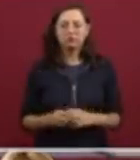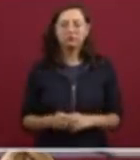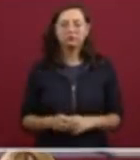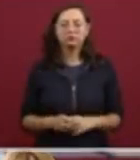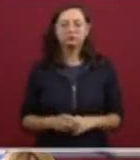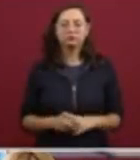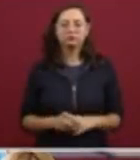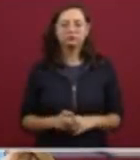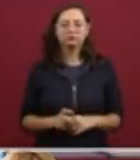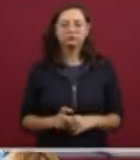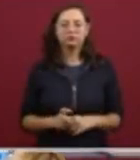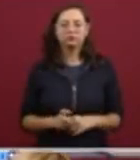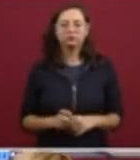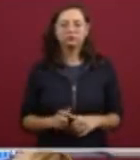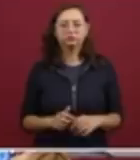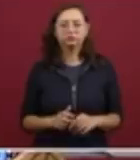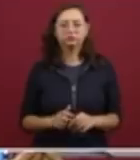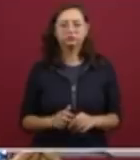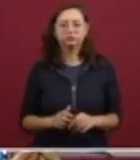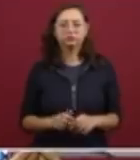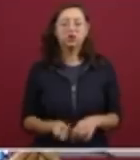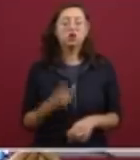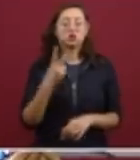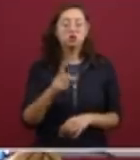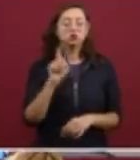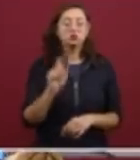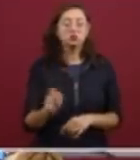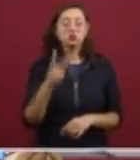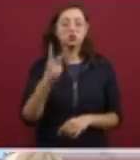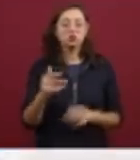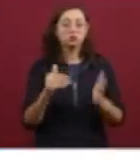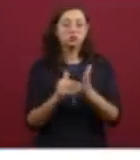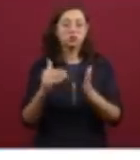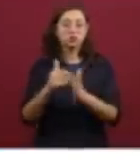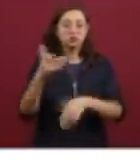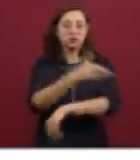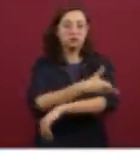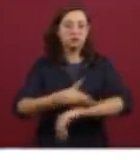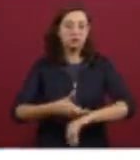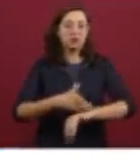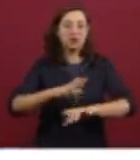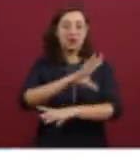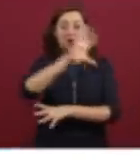este universo de 2.2 millones de familias están contenidos